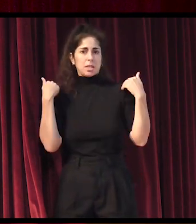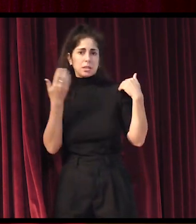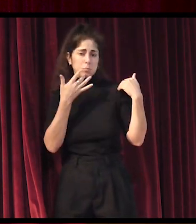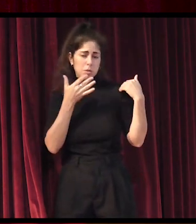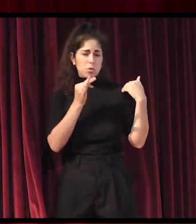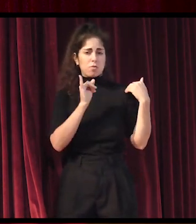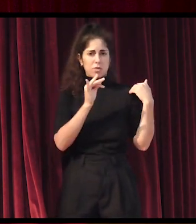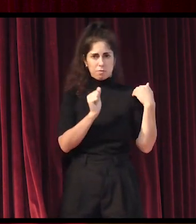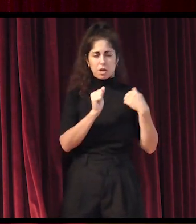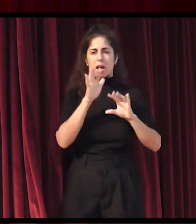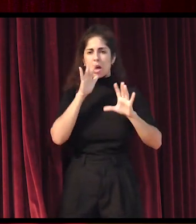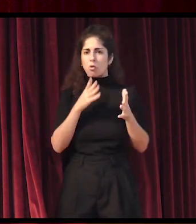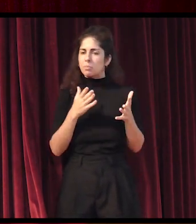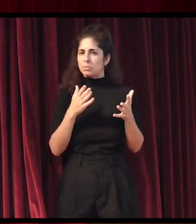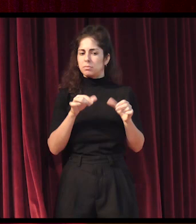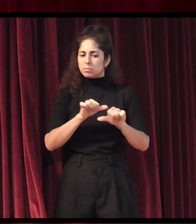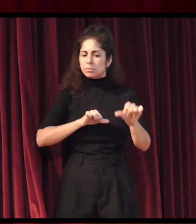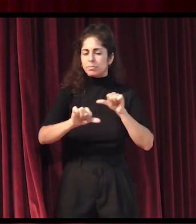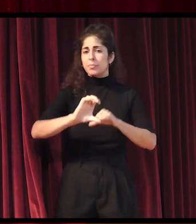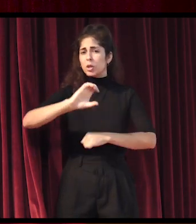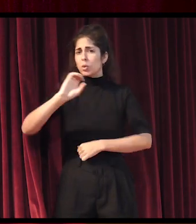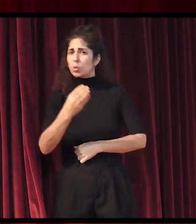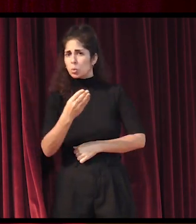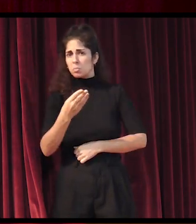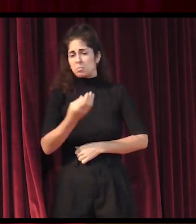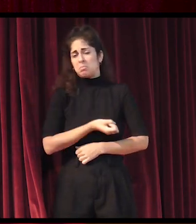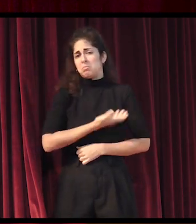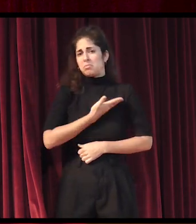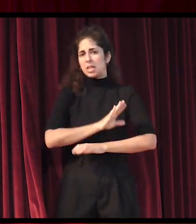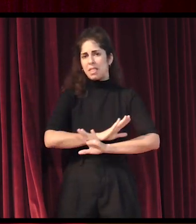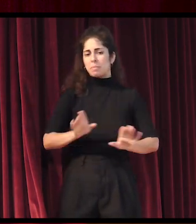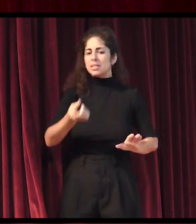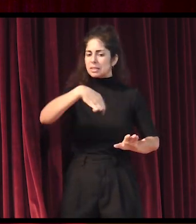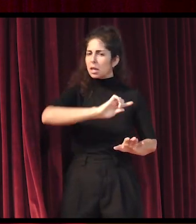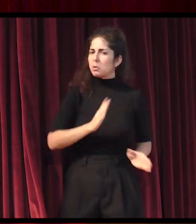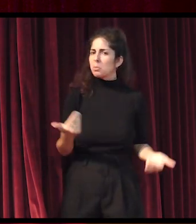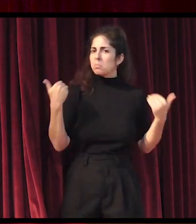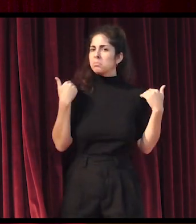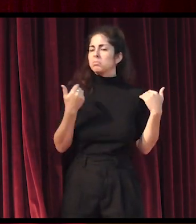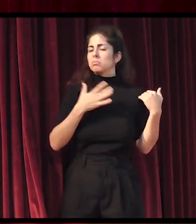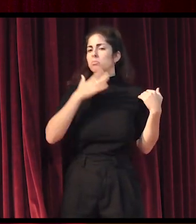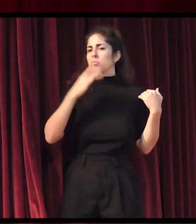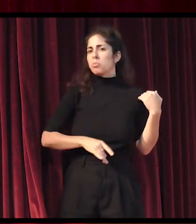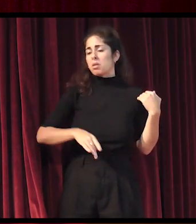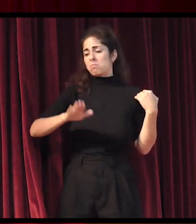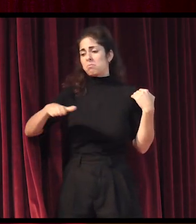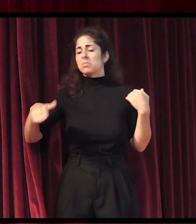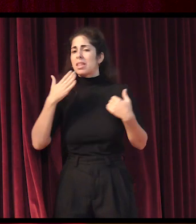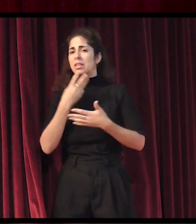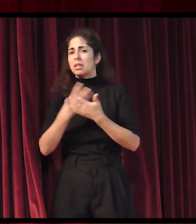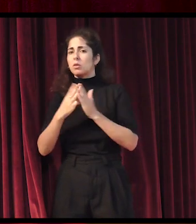partir de ahora, los clubes que sean puramente amateurs, solo ellos podrán inscribir a un jugador extranjero menor de 18 años si ha sido